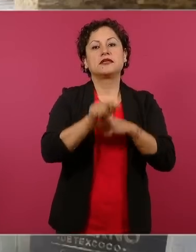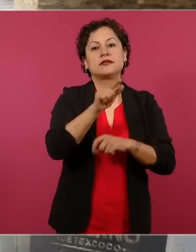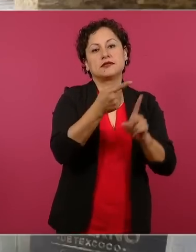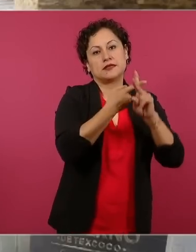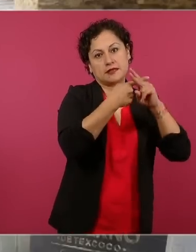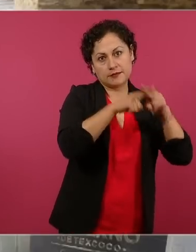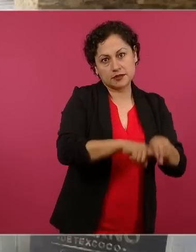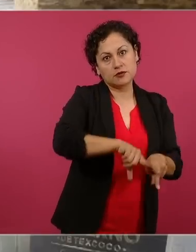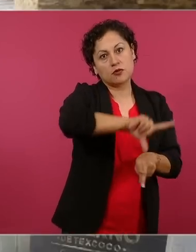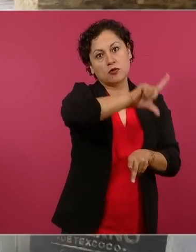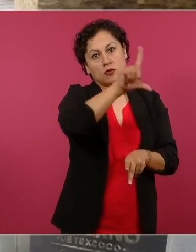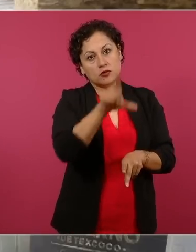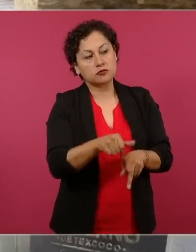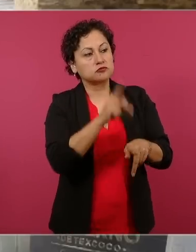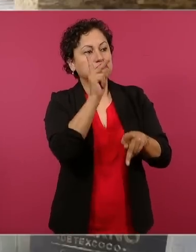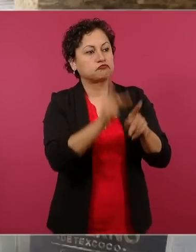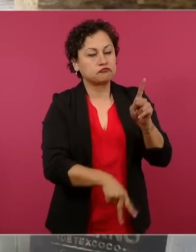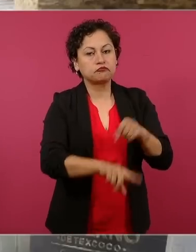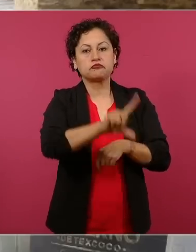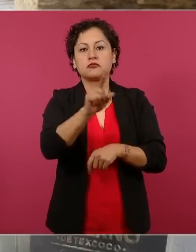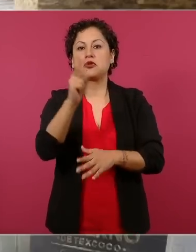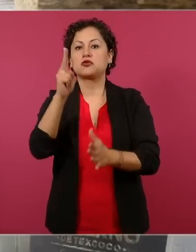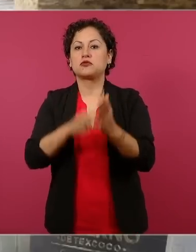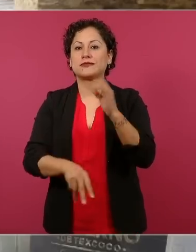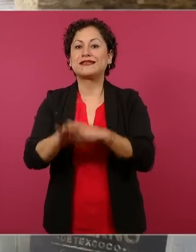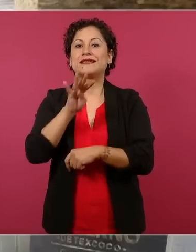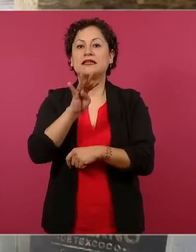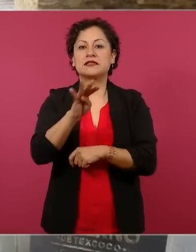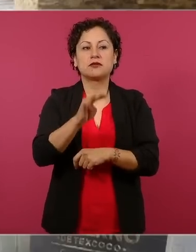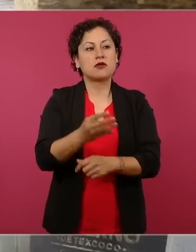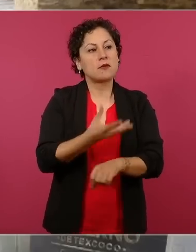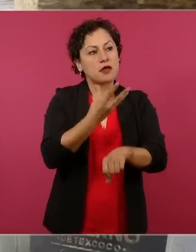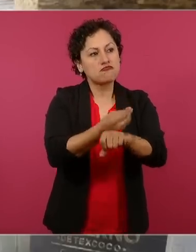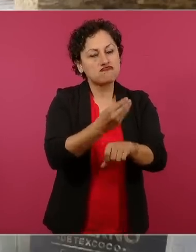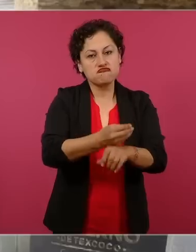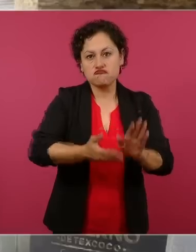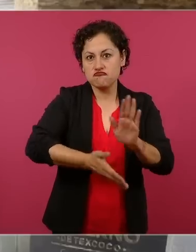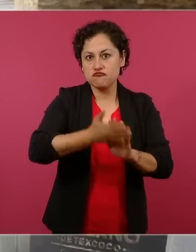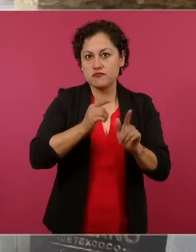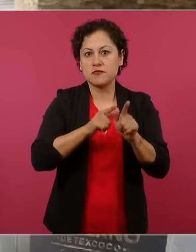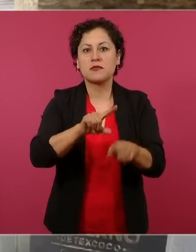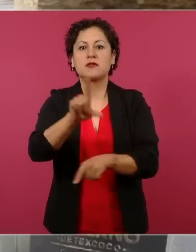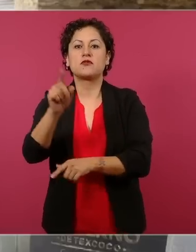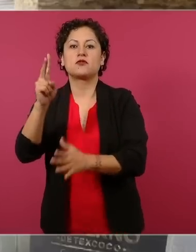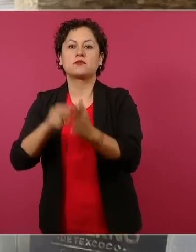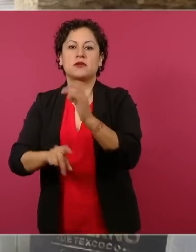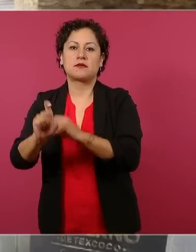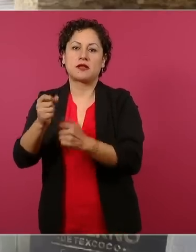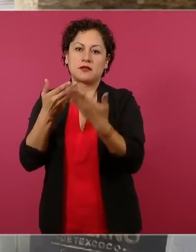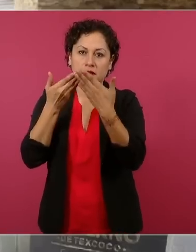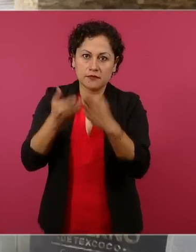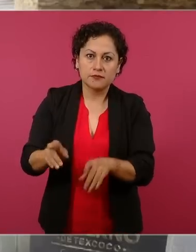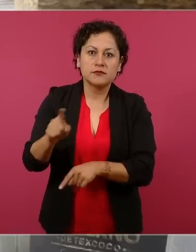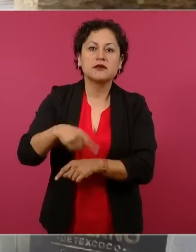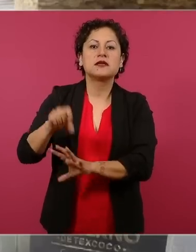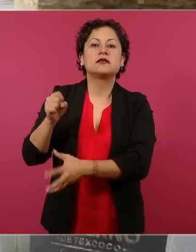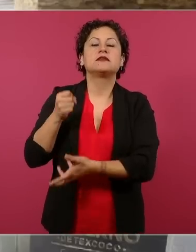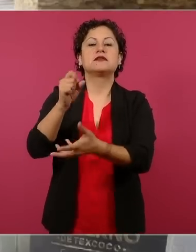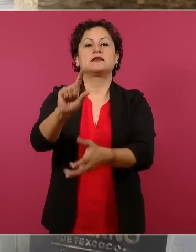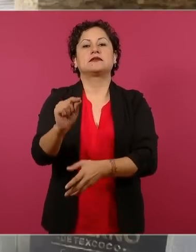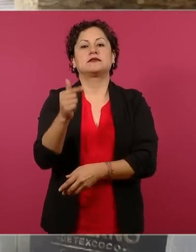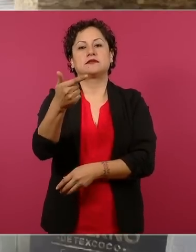2019 se retomó su construcción y entró en operación en 2020. Fue una inversión de 71 millones de pesos, un hospital de 18